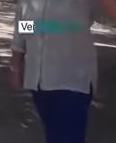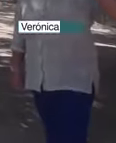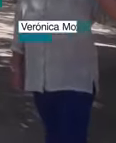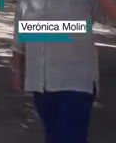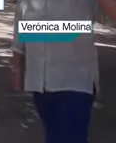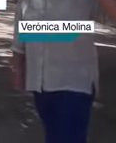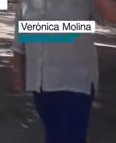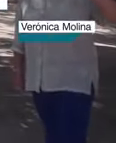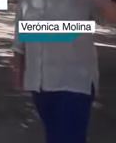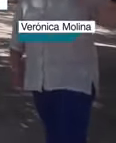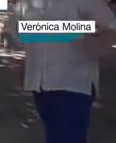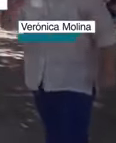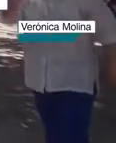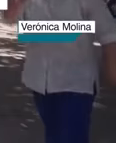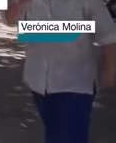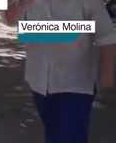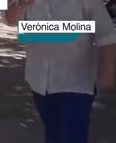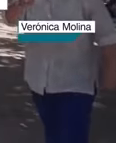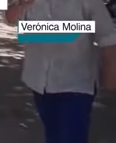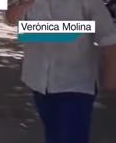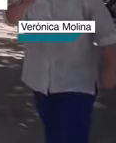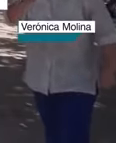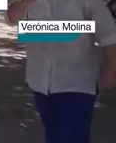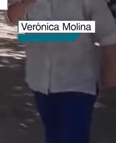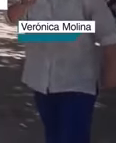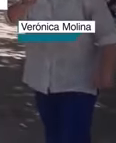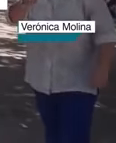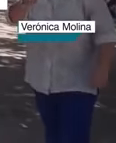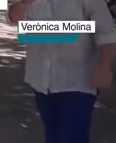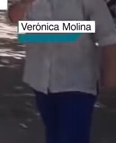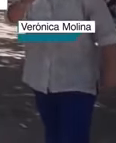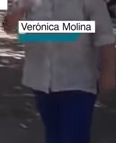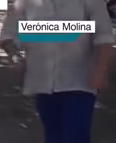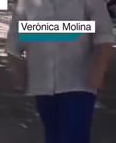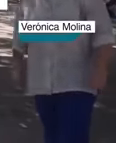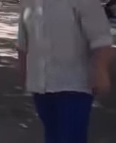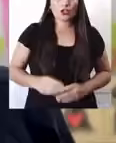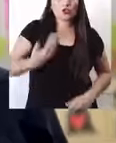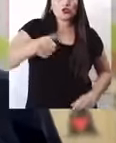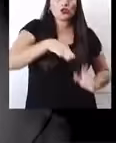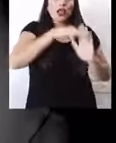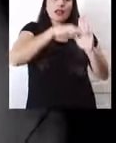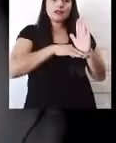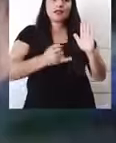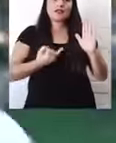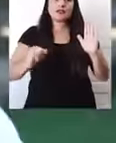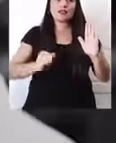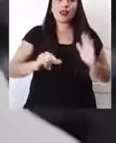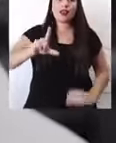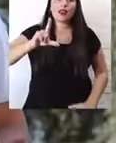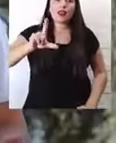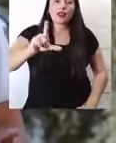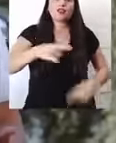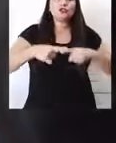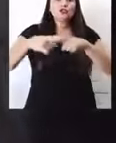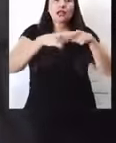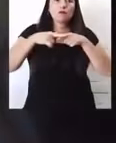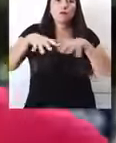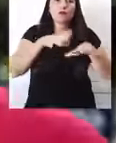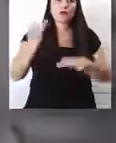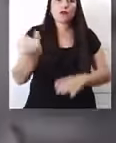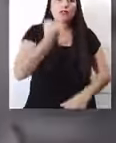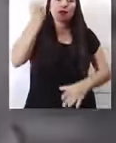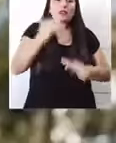¡Voto independientes! ¡Movimientos sociales plurinacionales! Somos la lista ZL,